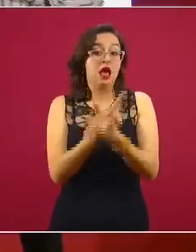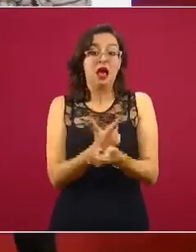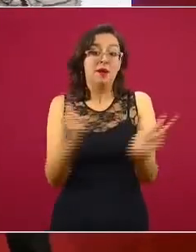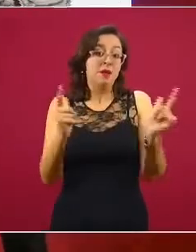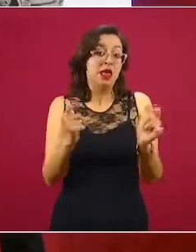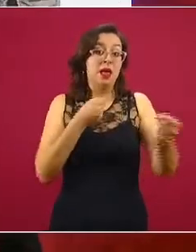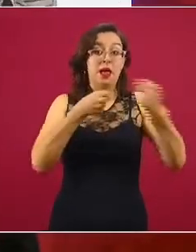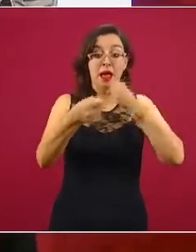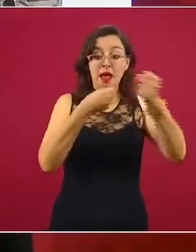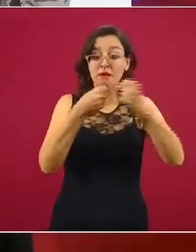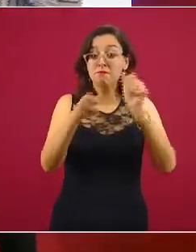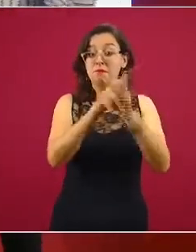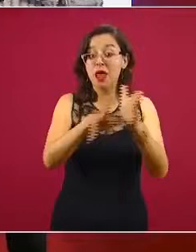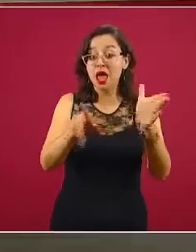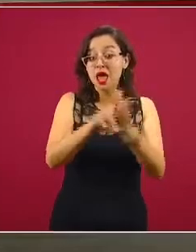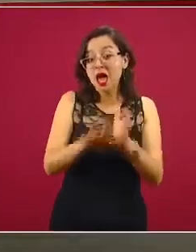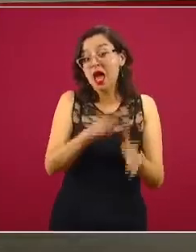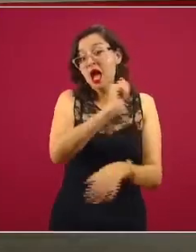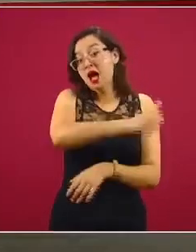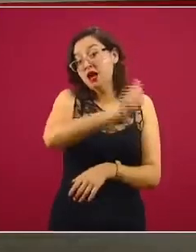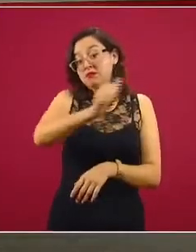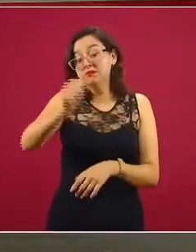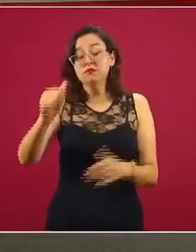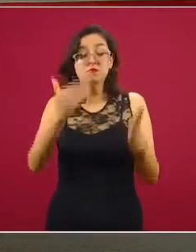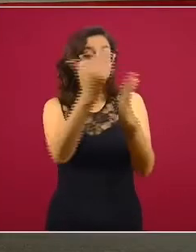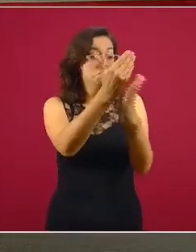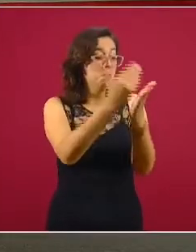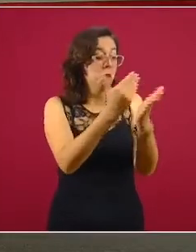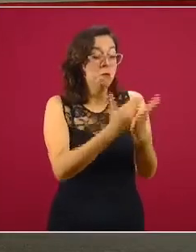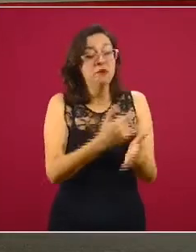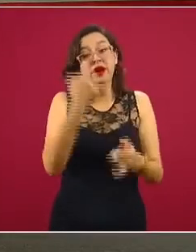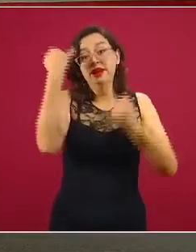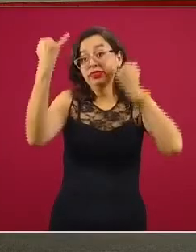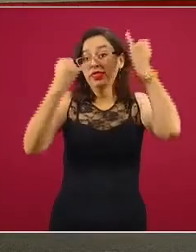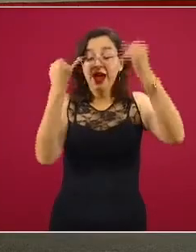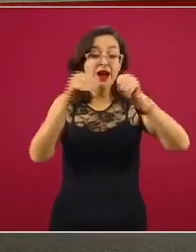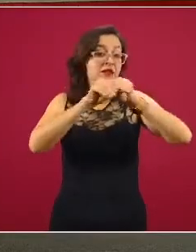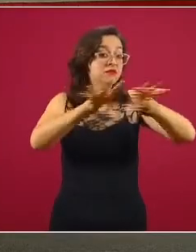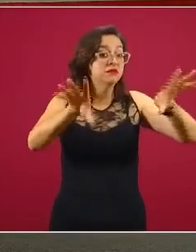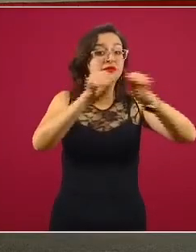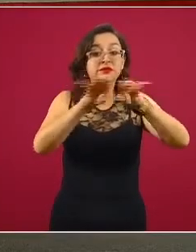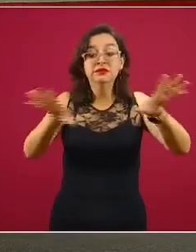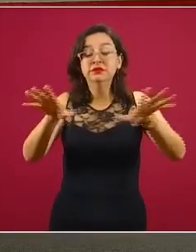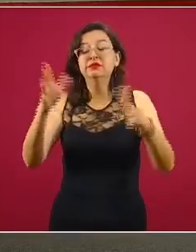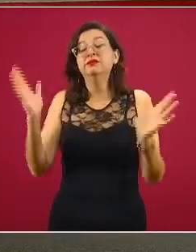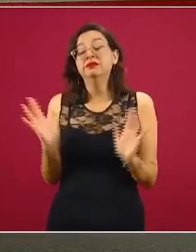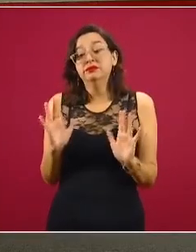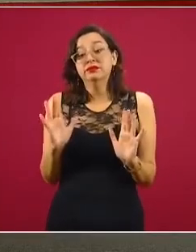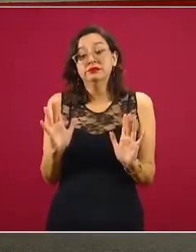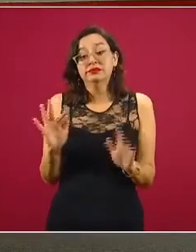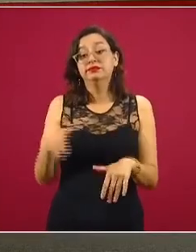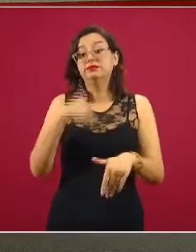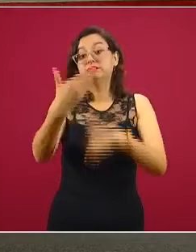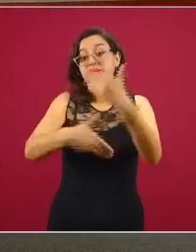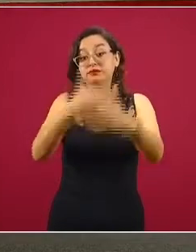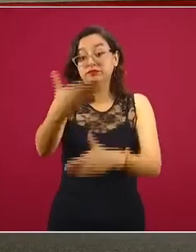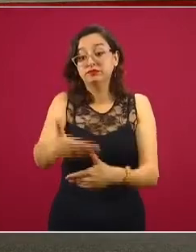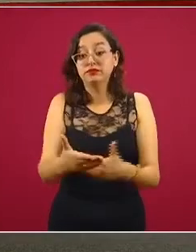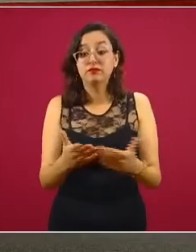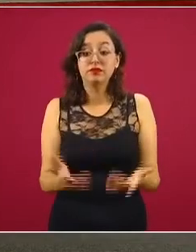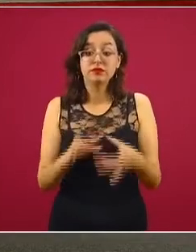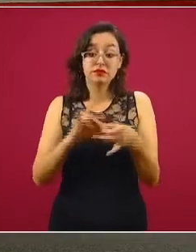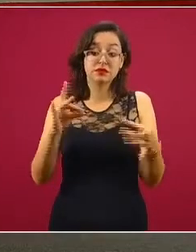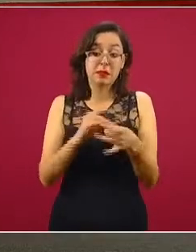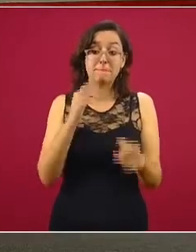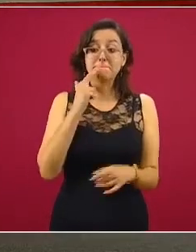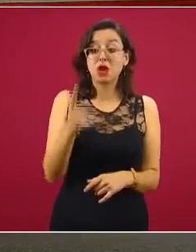el plan que tenga, la agenda que tenga, y supongo que al final de la combinación surge la mejor